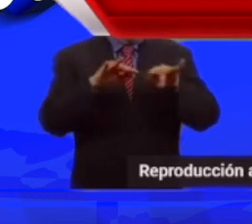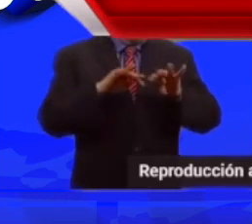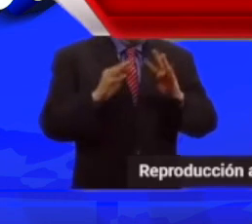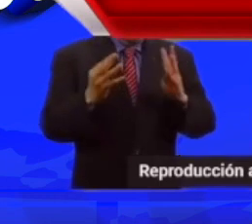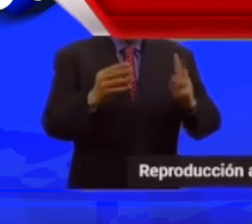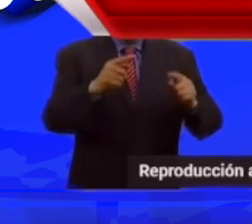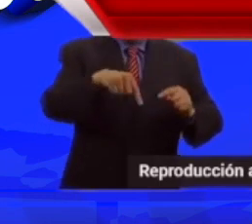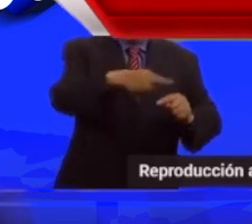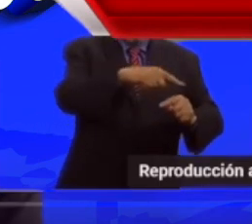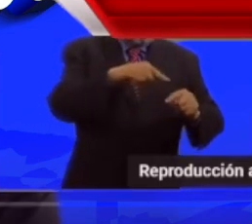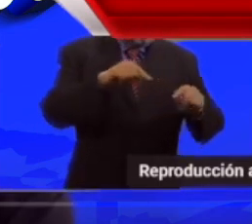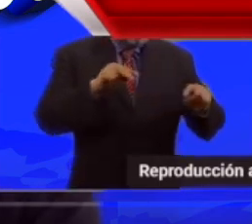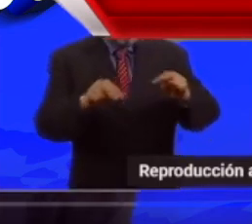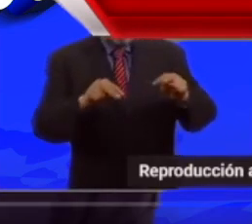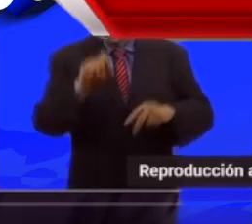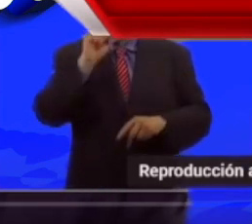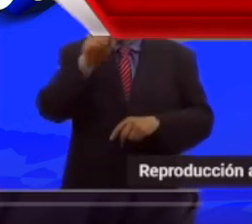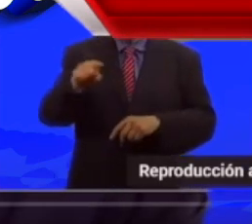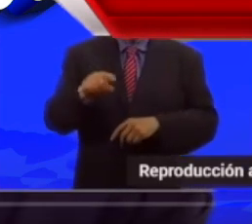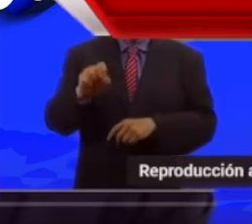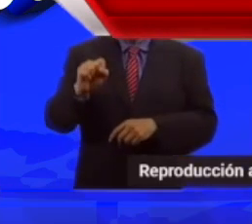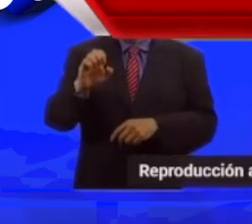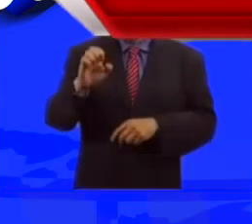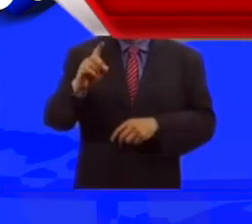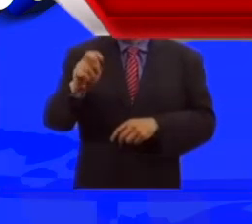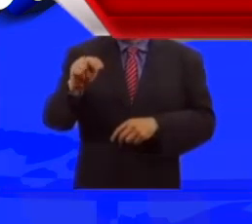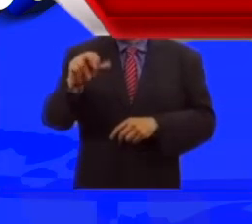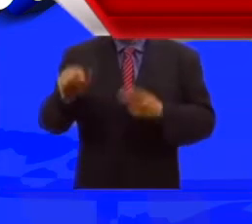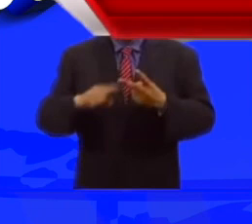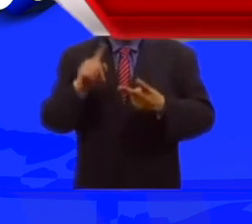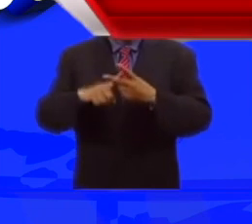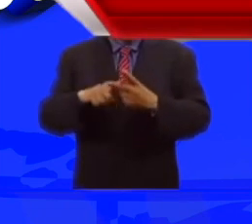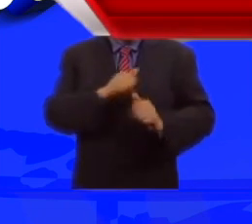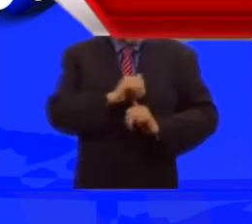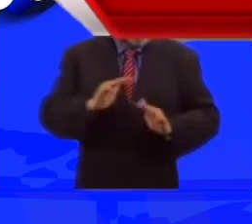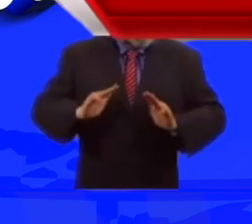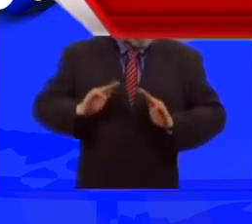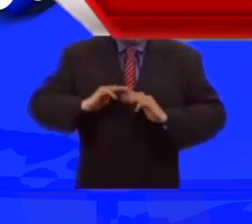está participando la Secretaría de la Defensa, la Secretaría de Marina.